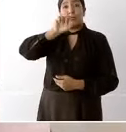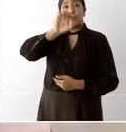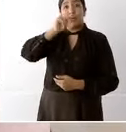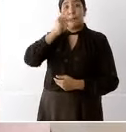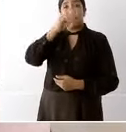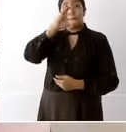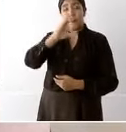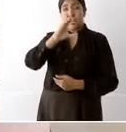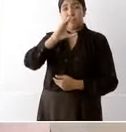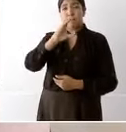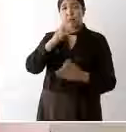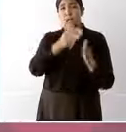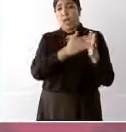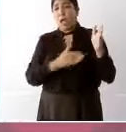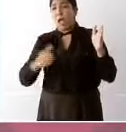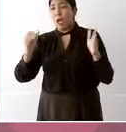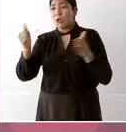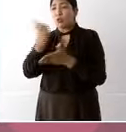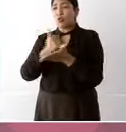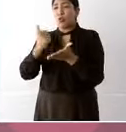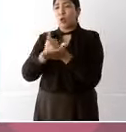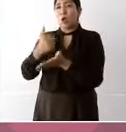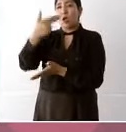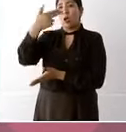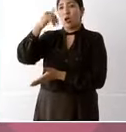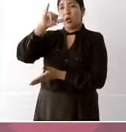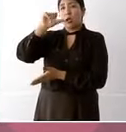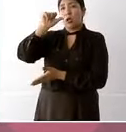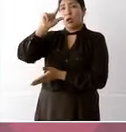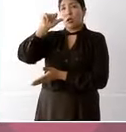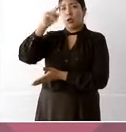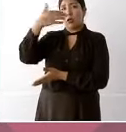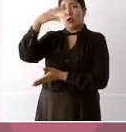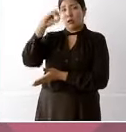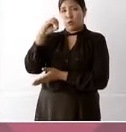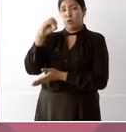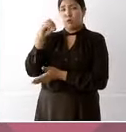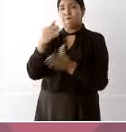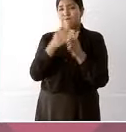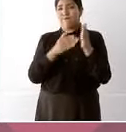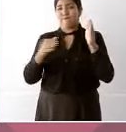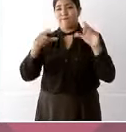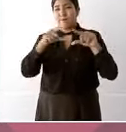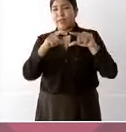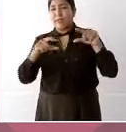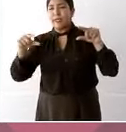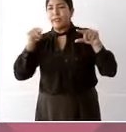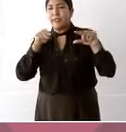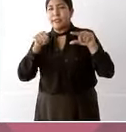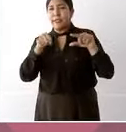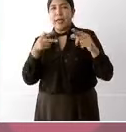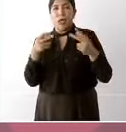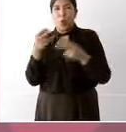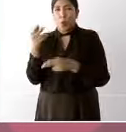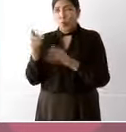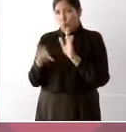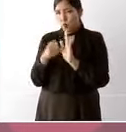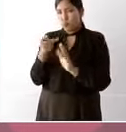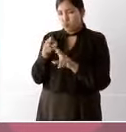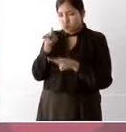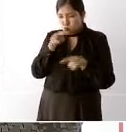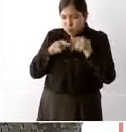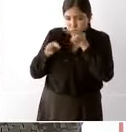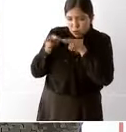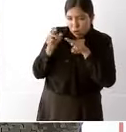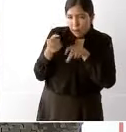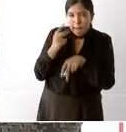ahí lo que se va a hacer es también una licitación, pero van a ser en tres etapas. La primera etapa va a